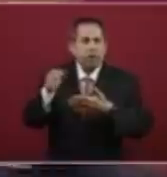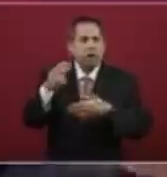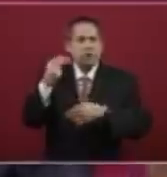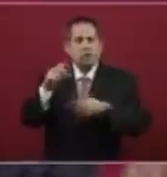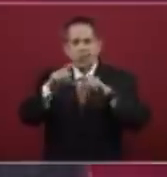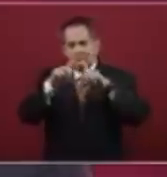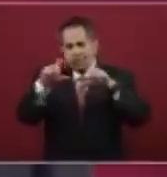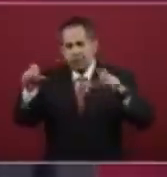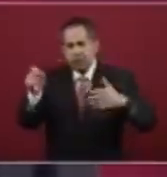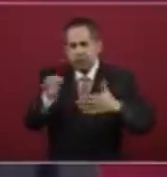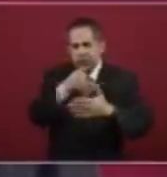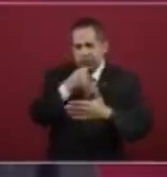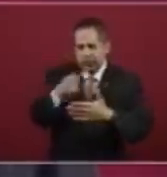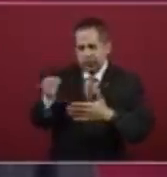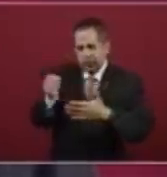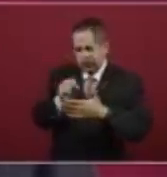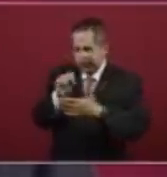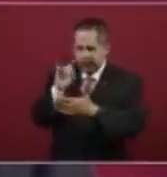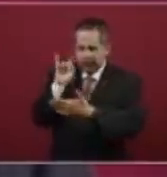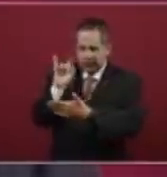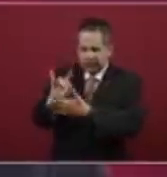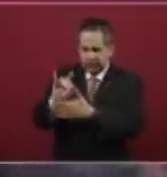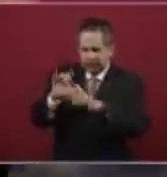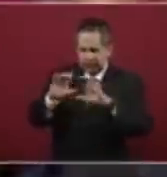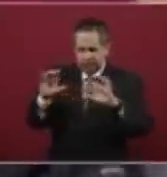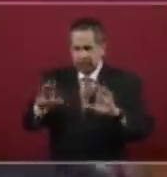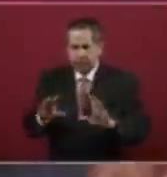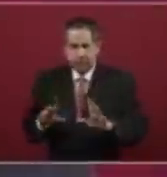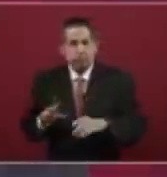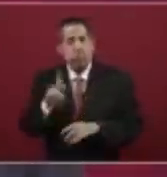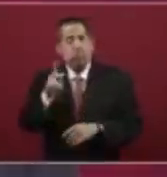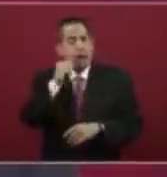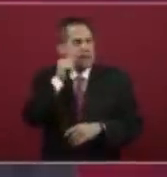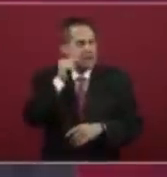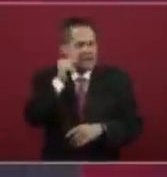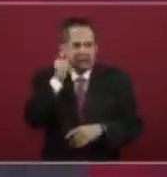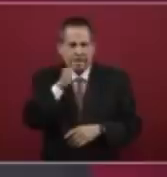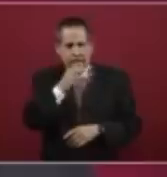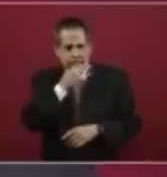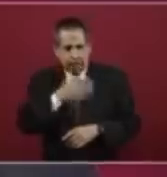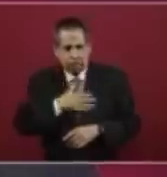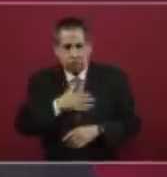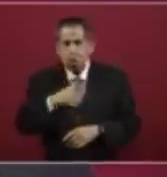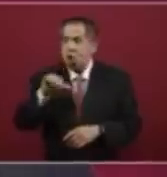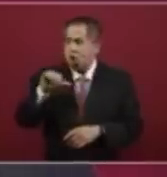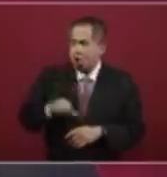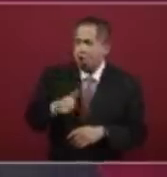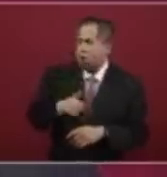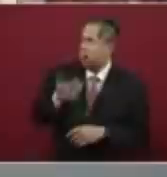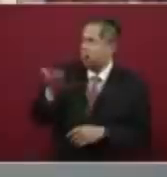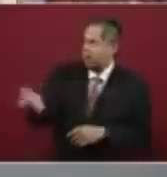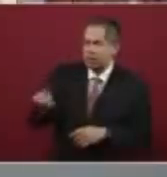ya ayer, antier, nos dieron el informe. Hoy le voy a pedir,